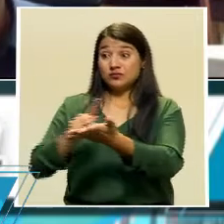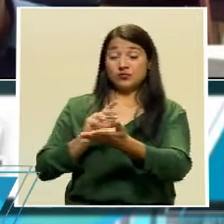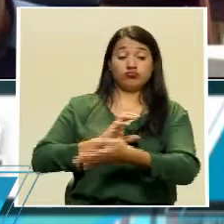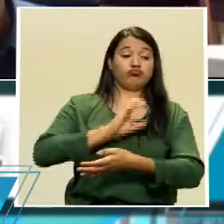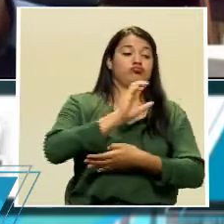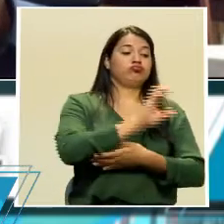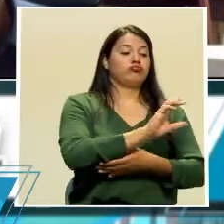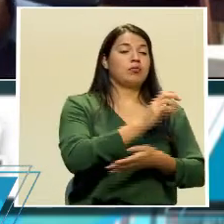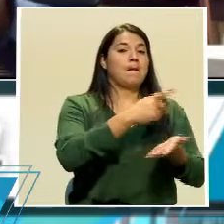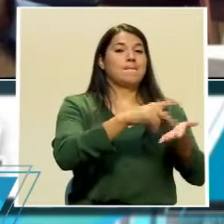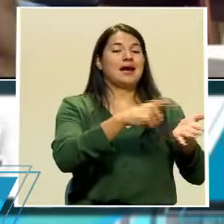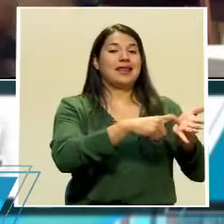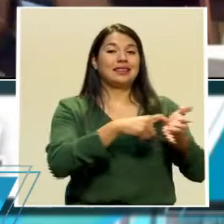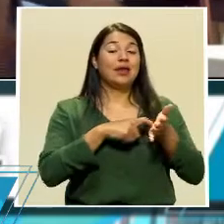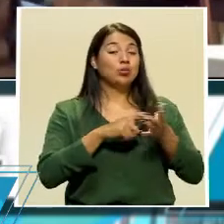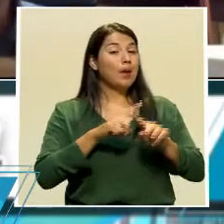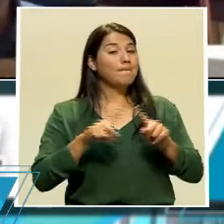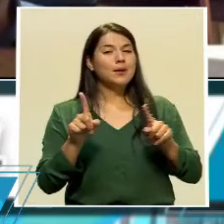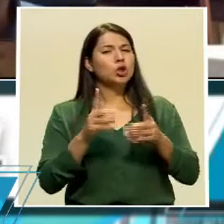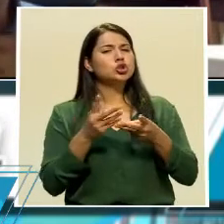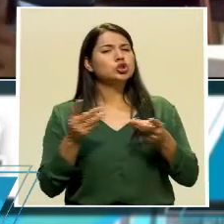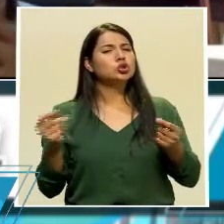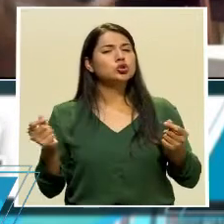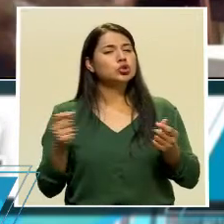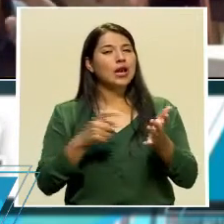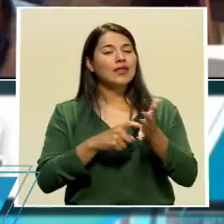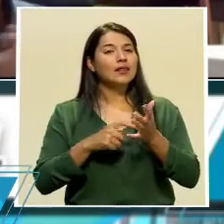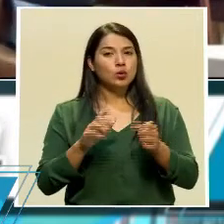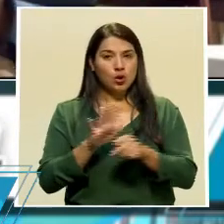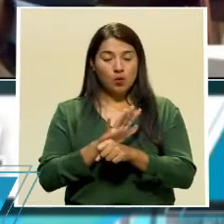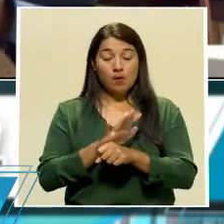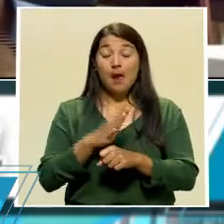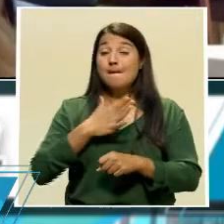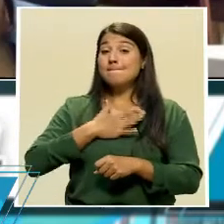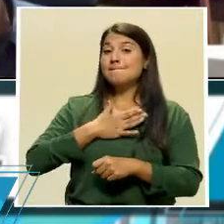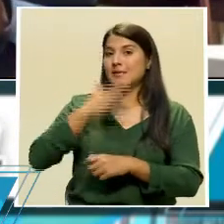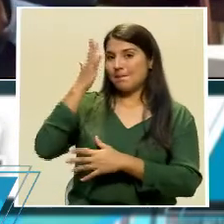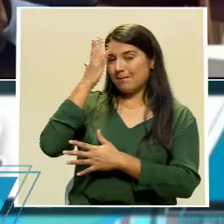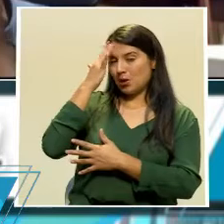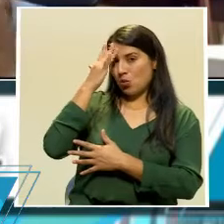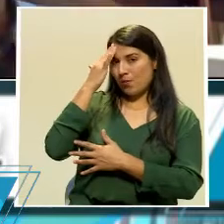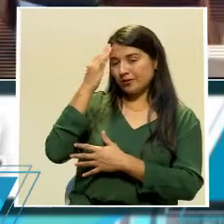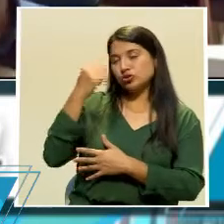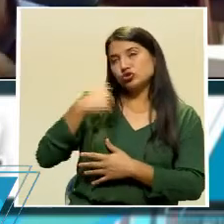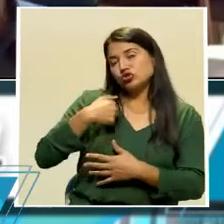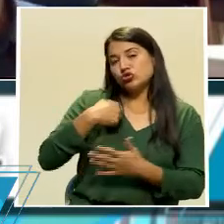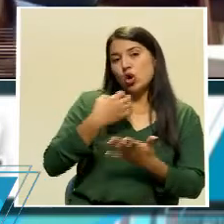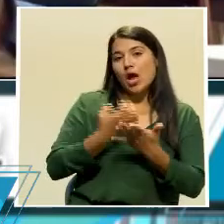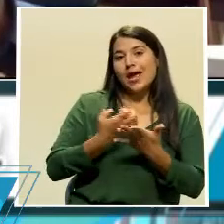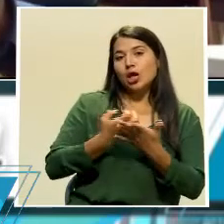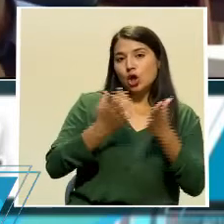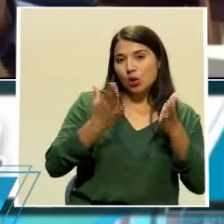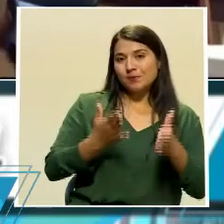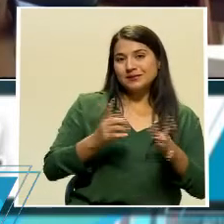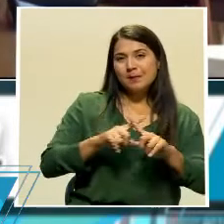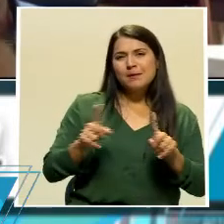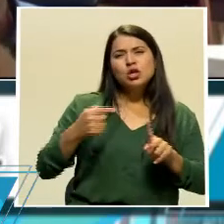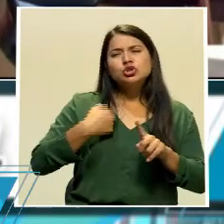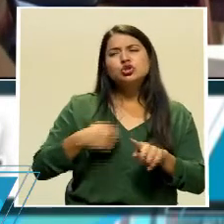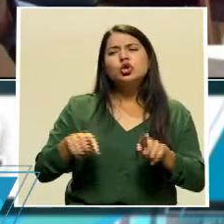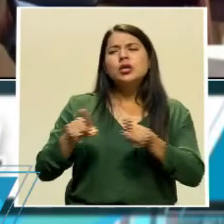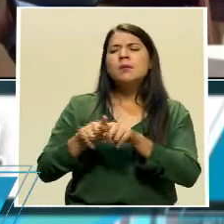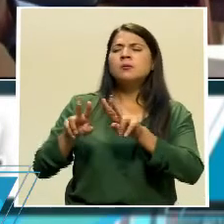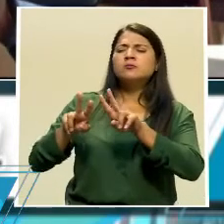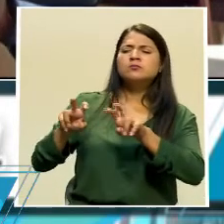plazo. La preocupación que yo tengo, no solo porque soy economista, sino porque también hago análisis de